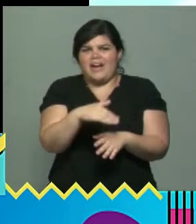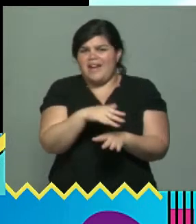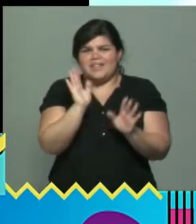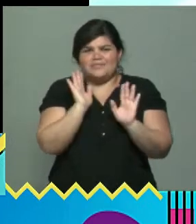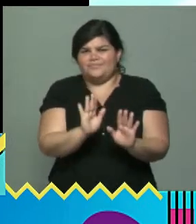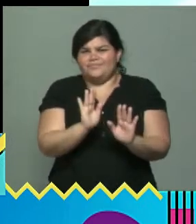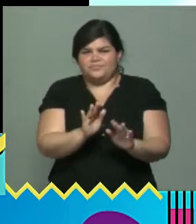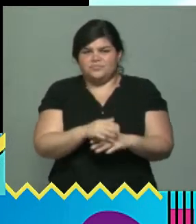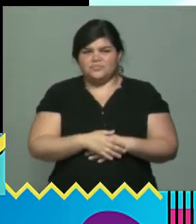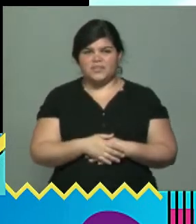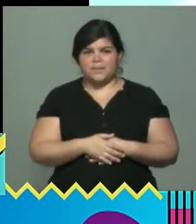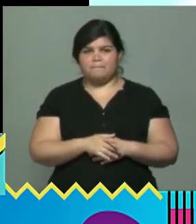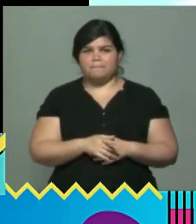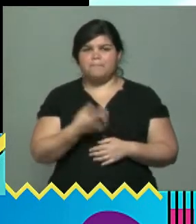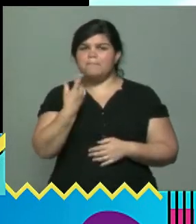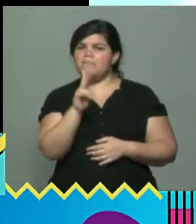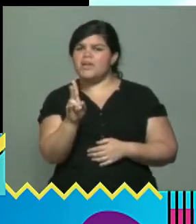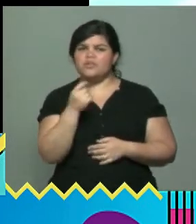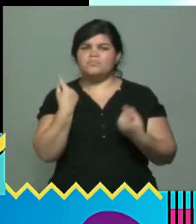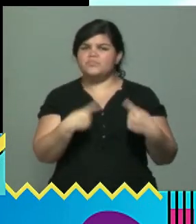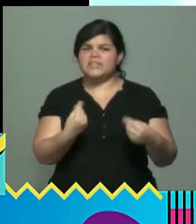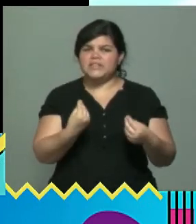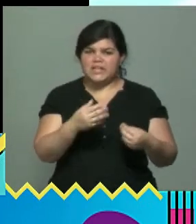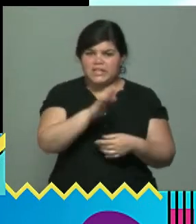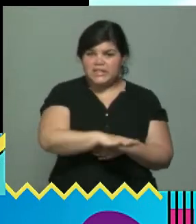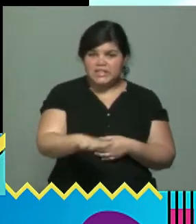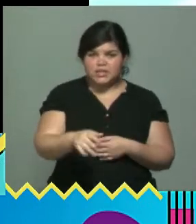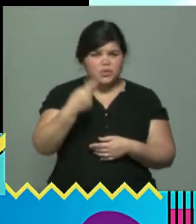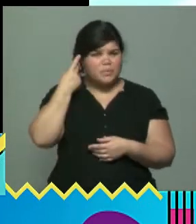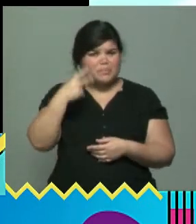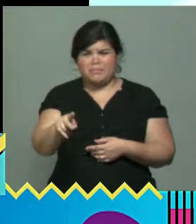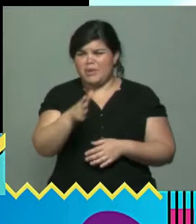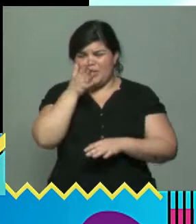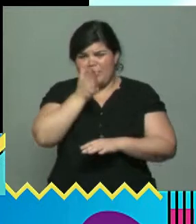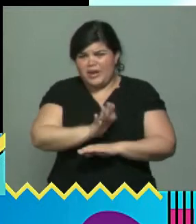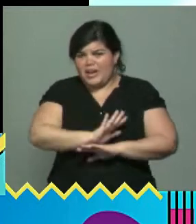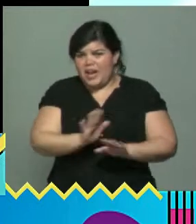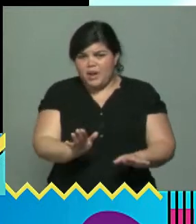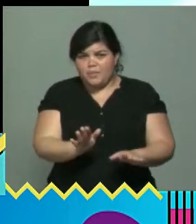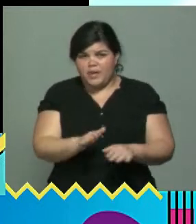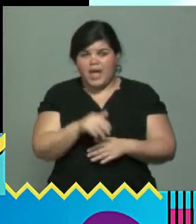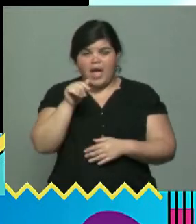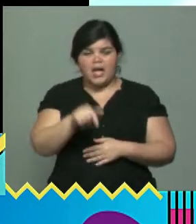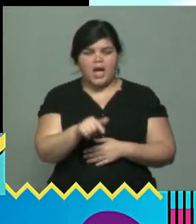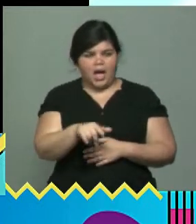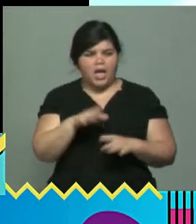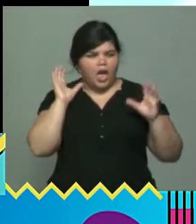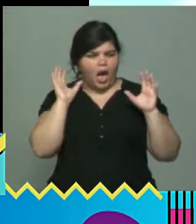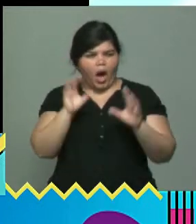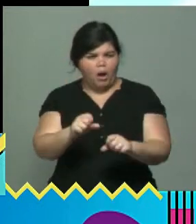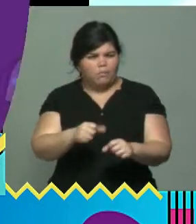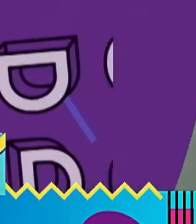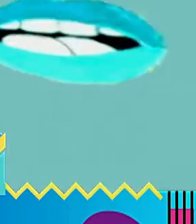ellos son mucho más vulnerables que otros sujetos de... Y ahí el abuso, ¿no? Y ahí está el